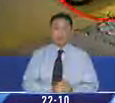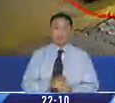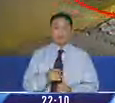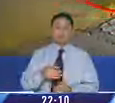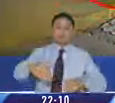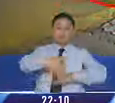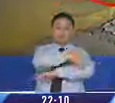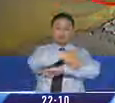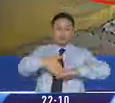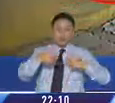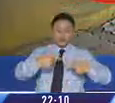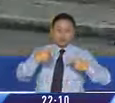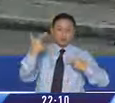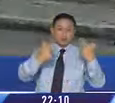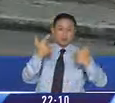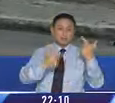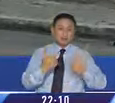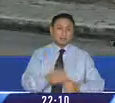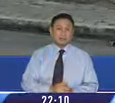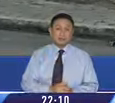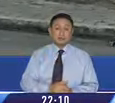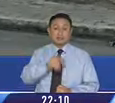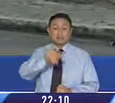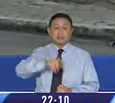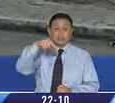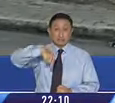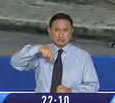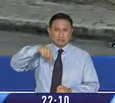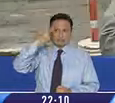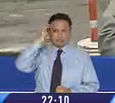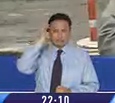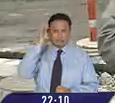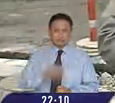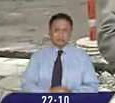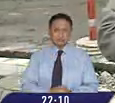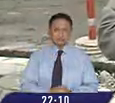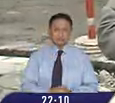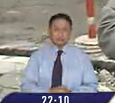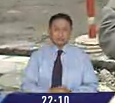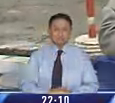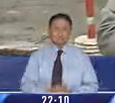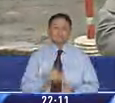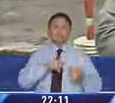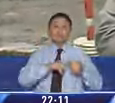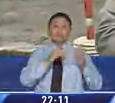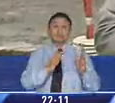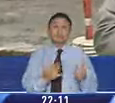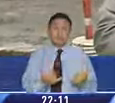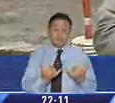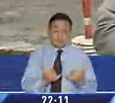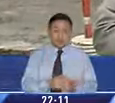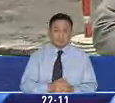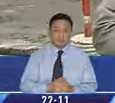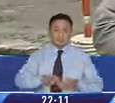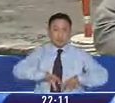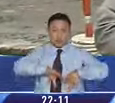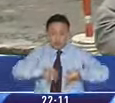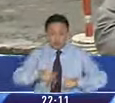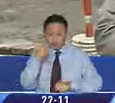calle y muertes diarias tienen con los nervios de punta a las personas. Es así que para los quiteños, aún peor que la corrupción,